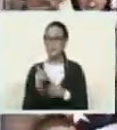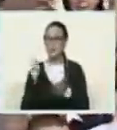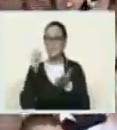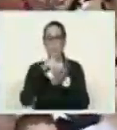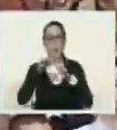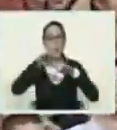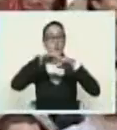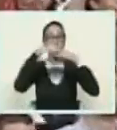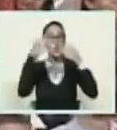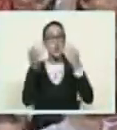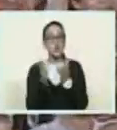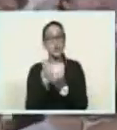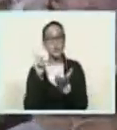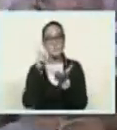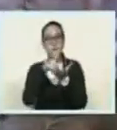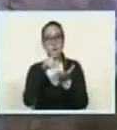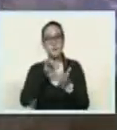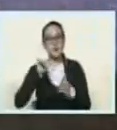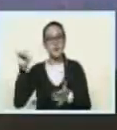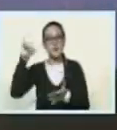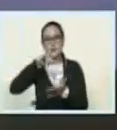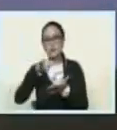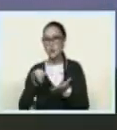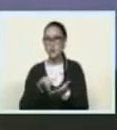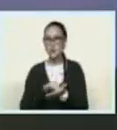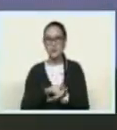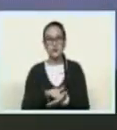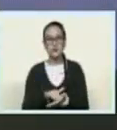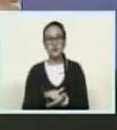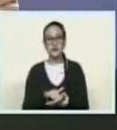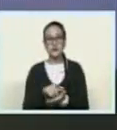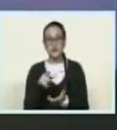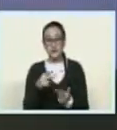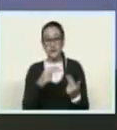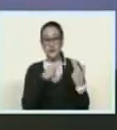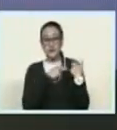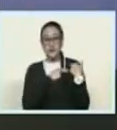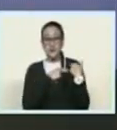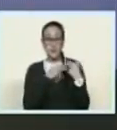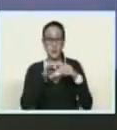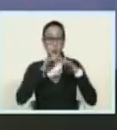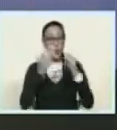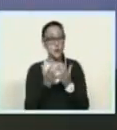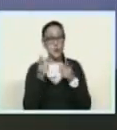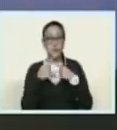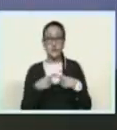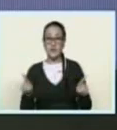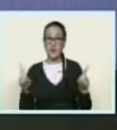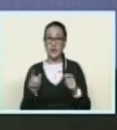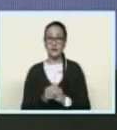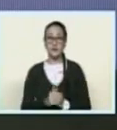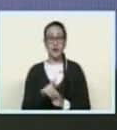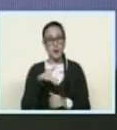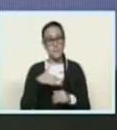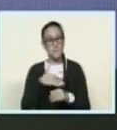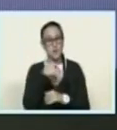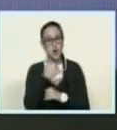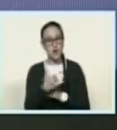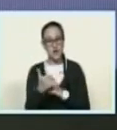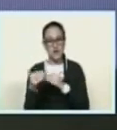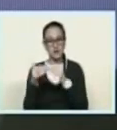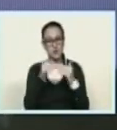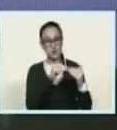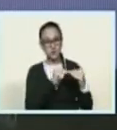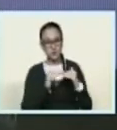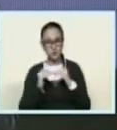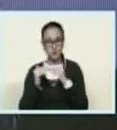entero y sin duda alguna es responsable de que hoy el mundo sea distinto. De que ese proyecto de equilibrio